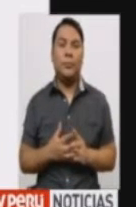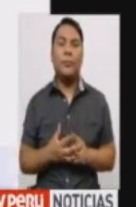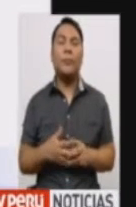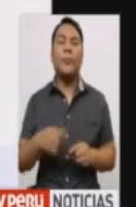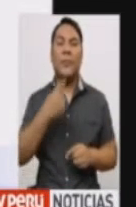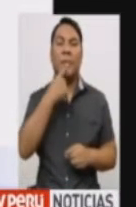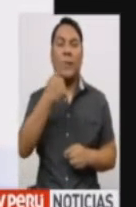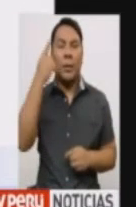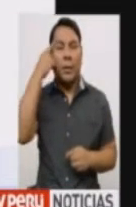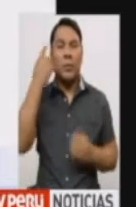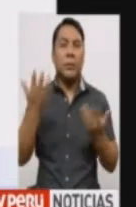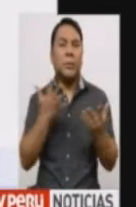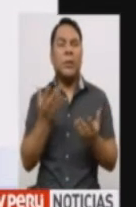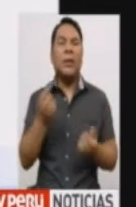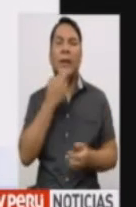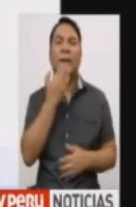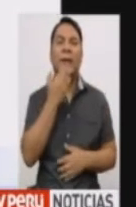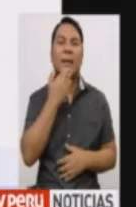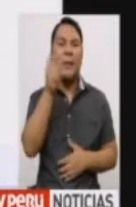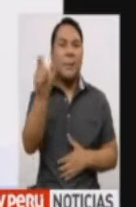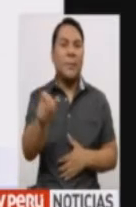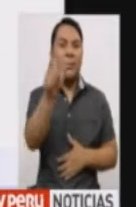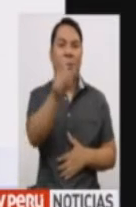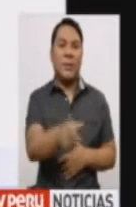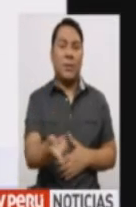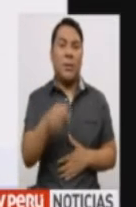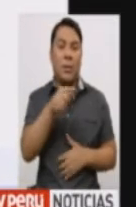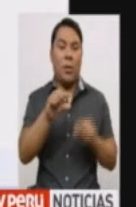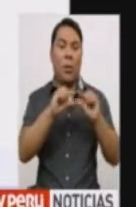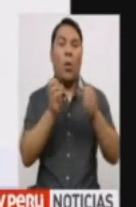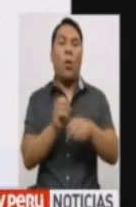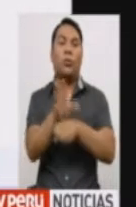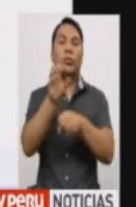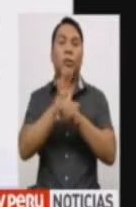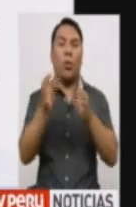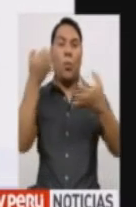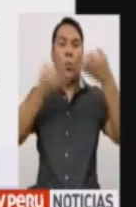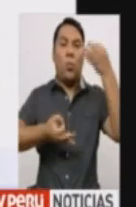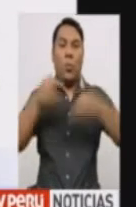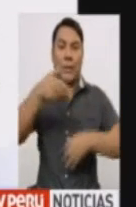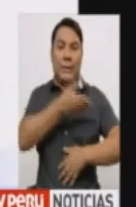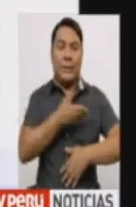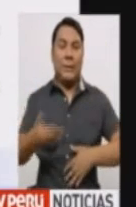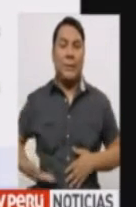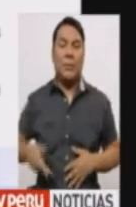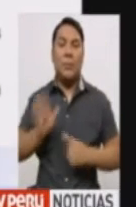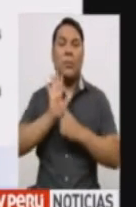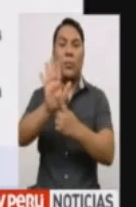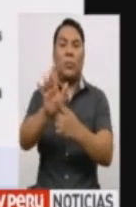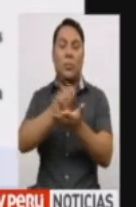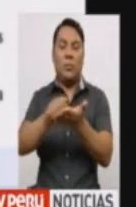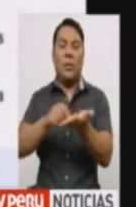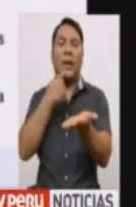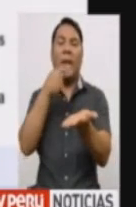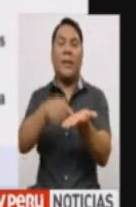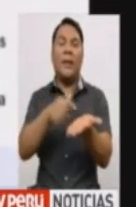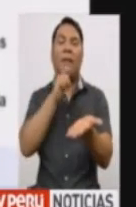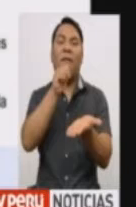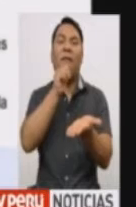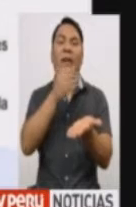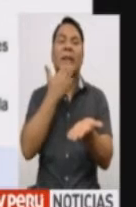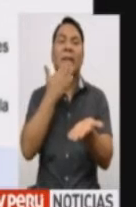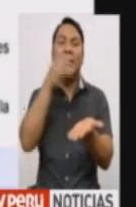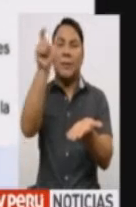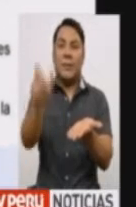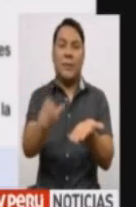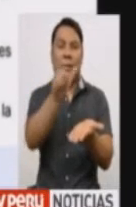Descartaron las especulaciones. El Consejo de Defensa Jurídica del Estado emitió un comunicado en el que aclara que aún no se designan los